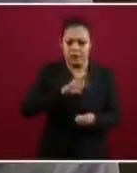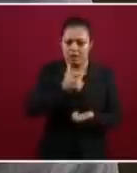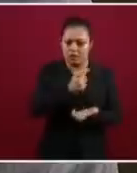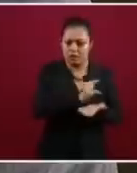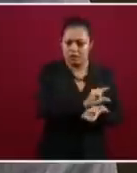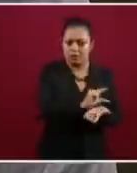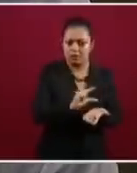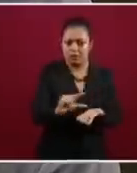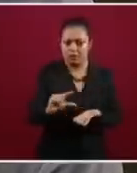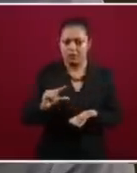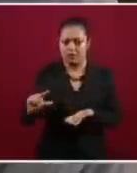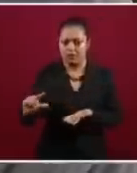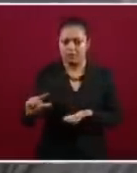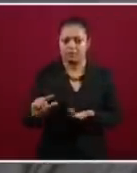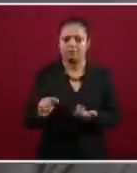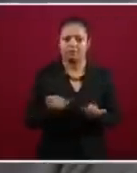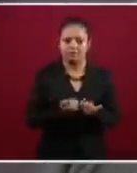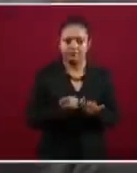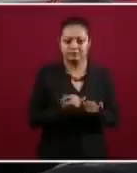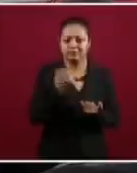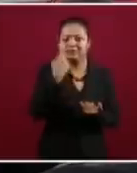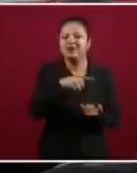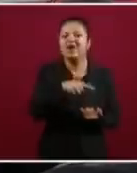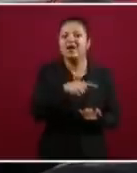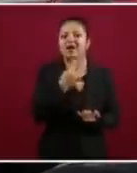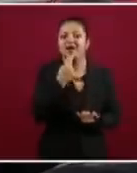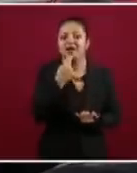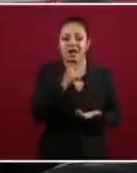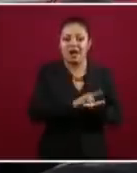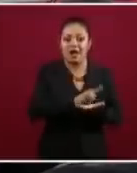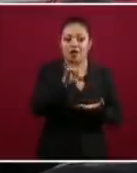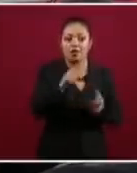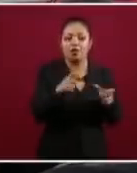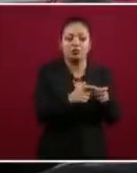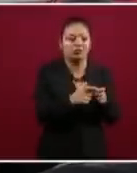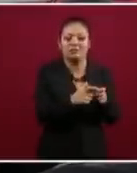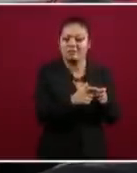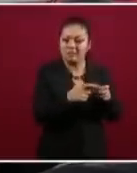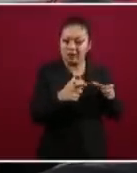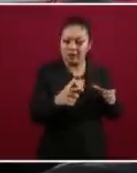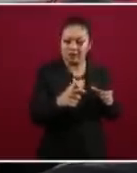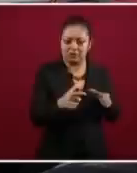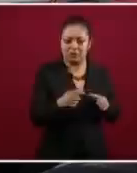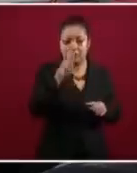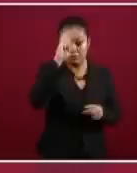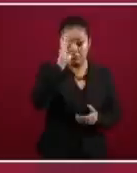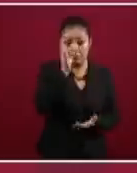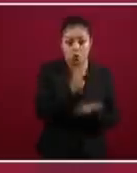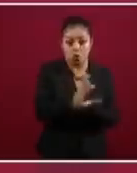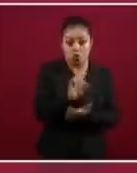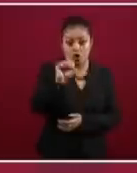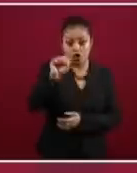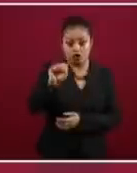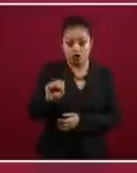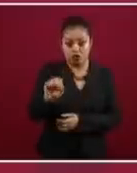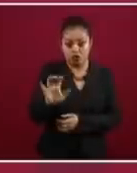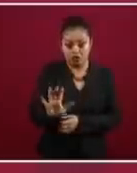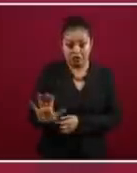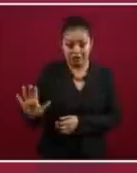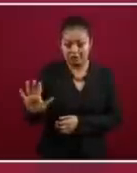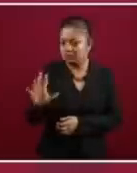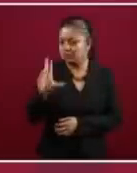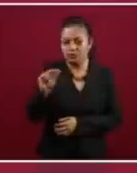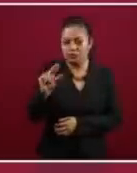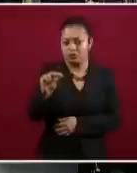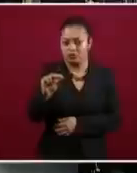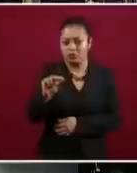incluidas, la de ampliación de aeropuertos, no solo los del sureste, sino en el país en general. Esa es tu